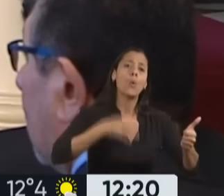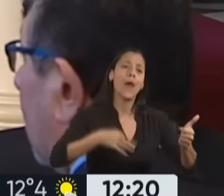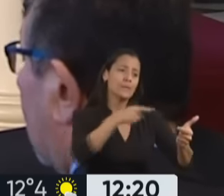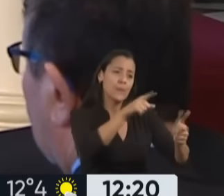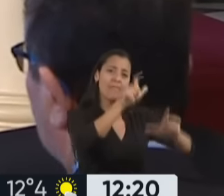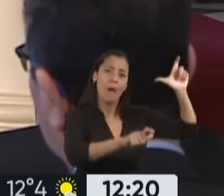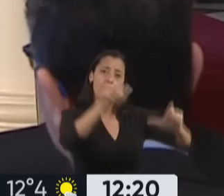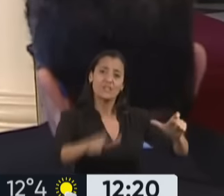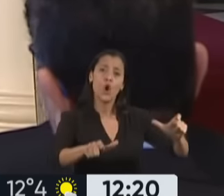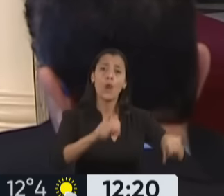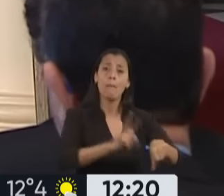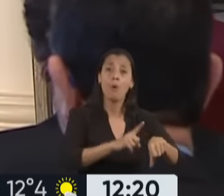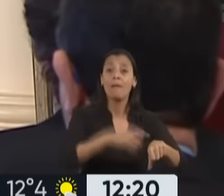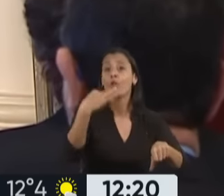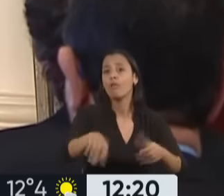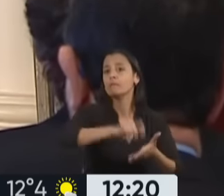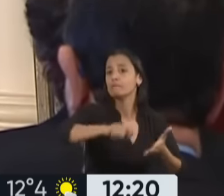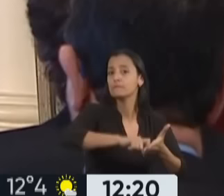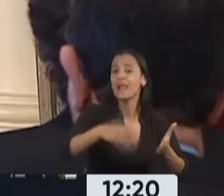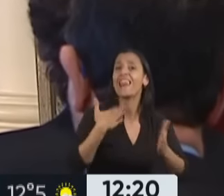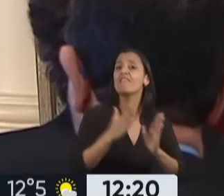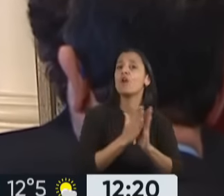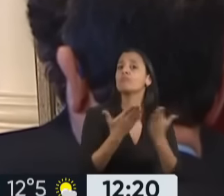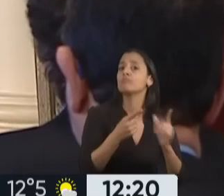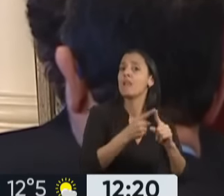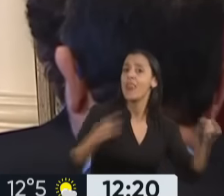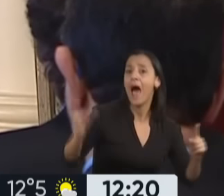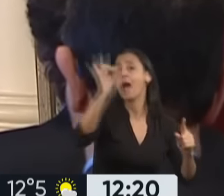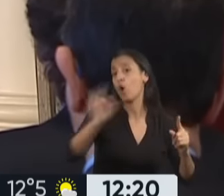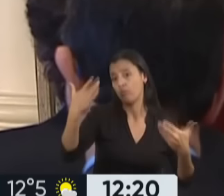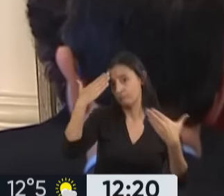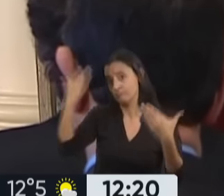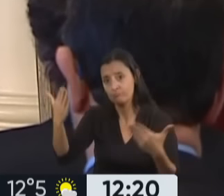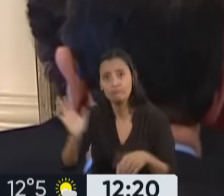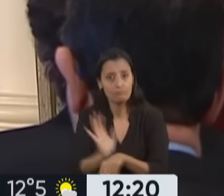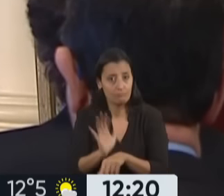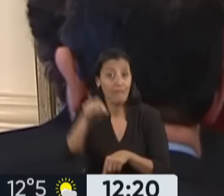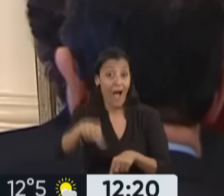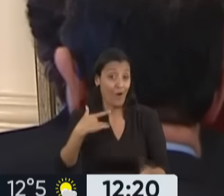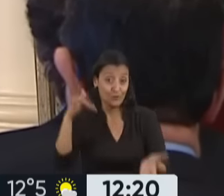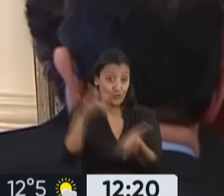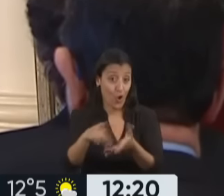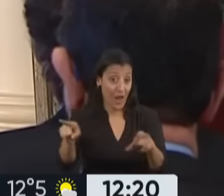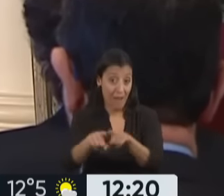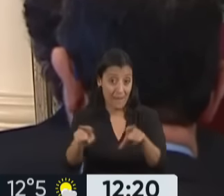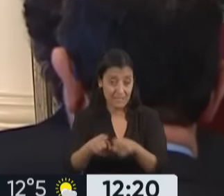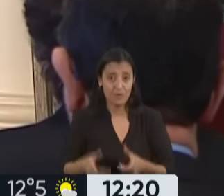exigen o la amplitud del libro o la concisión del bronce. En este caso yo digo del